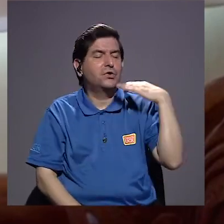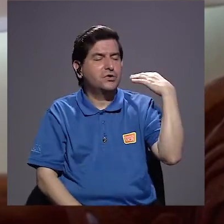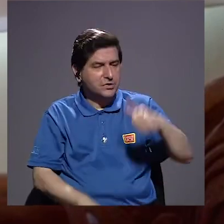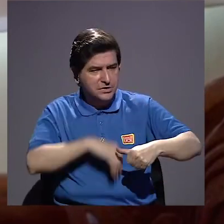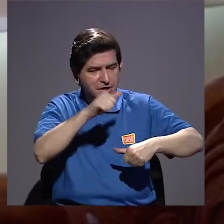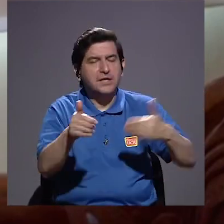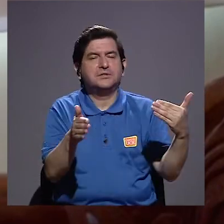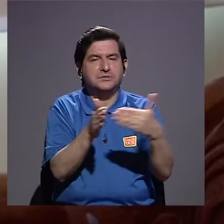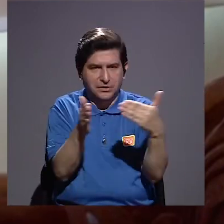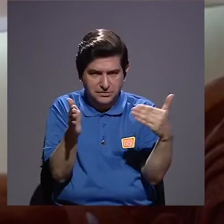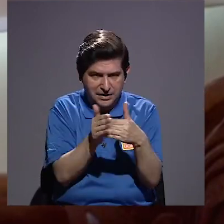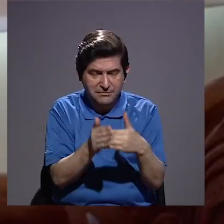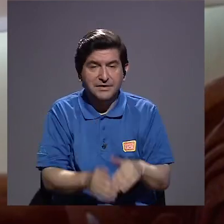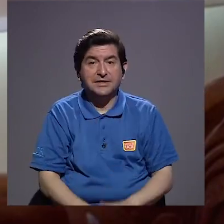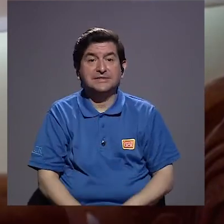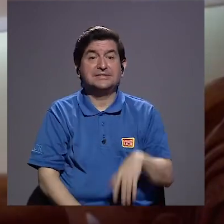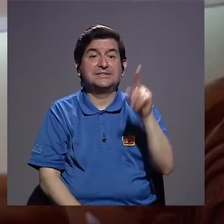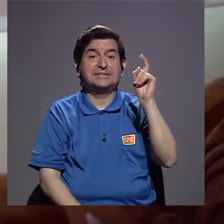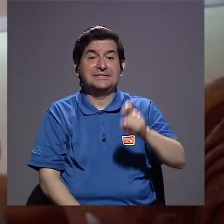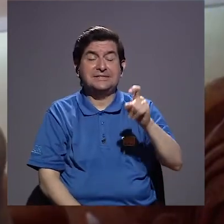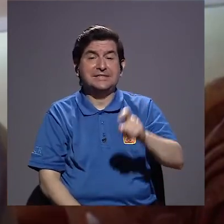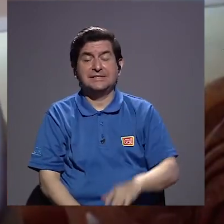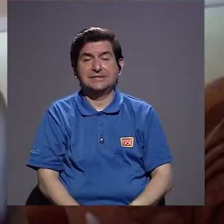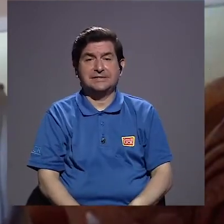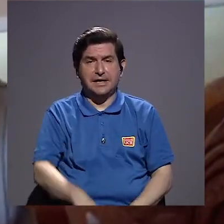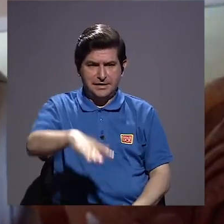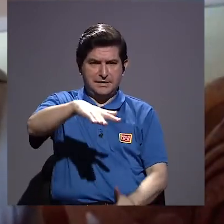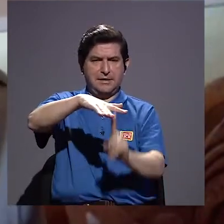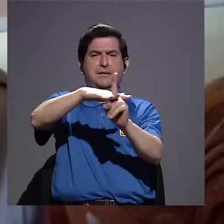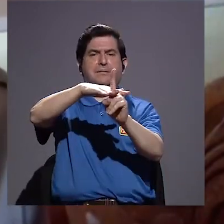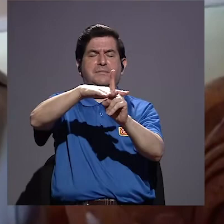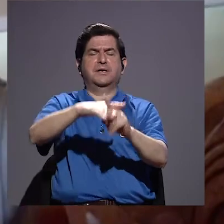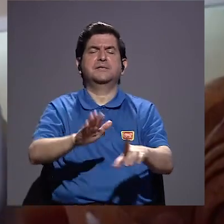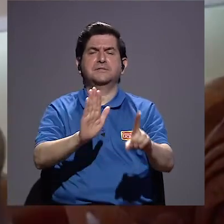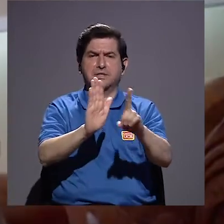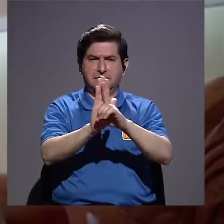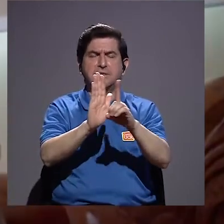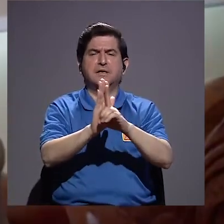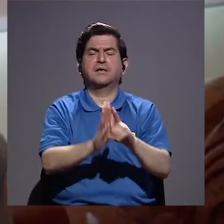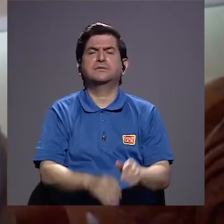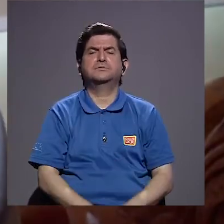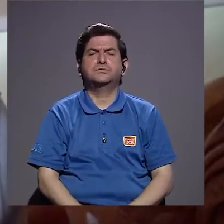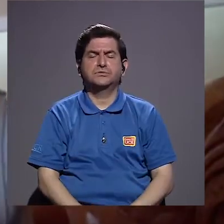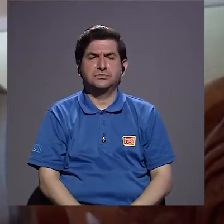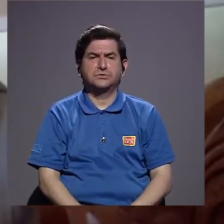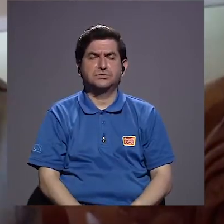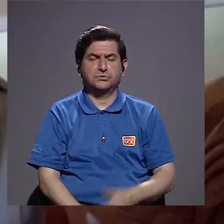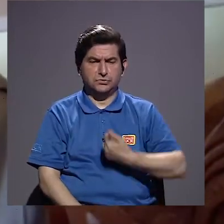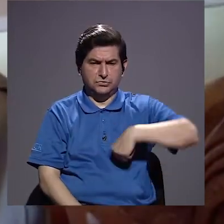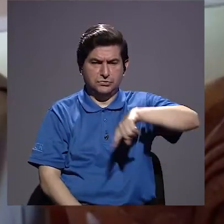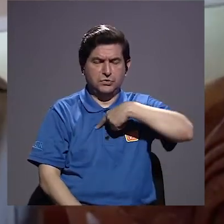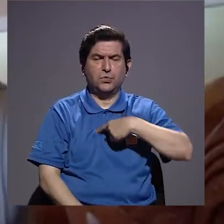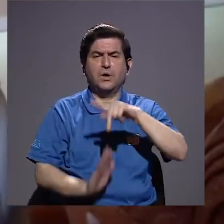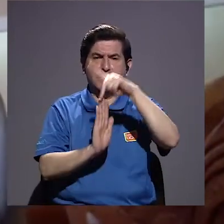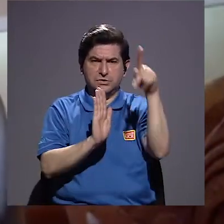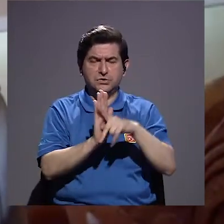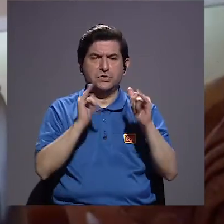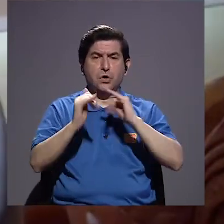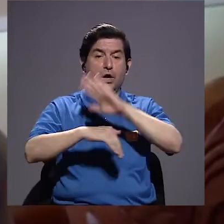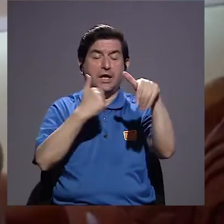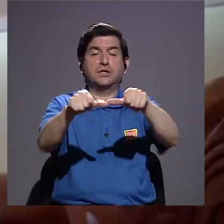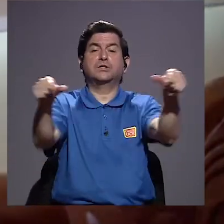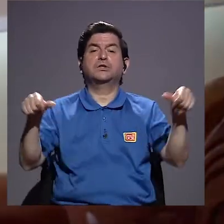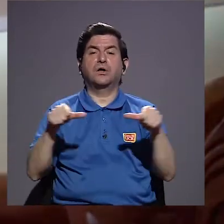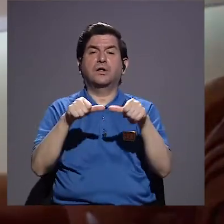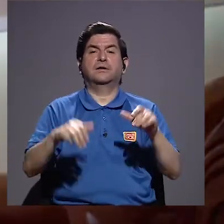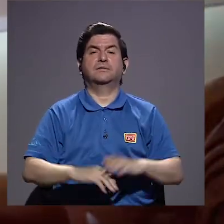una lucha que tiene que llevarnos a figurar con nuestros derechos, con nuestro principio de igualdad en todas